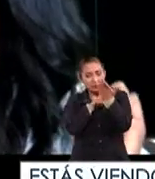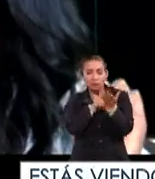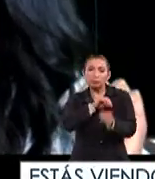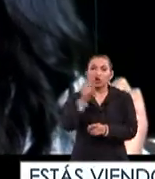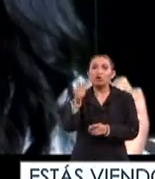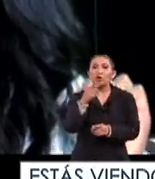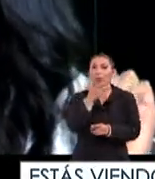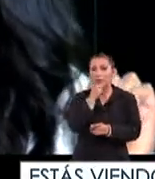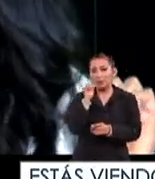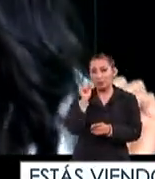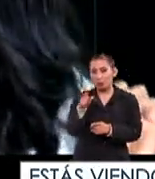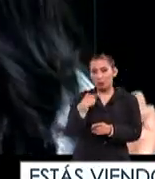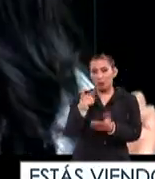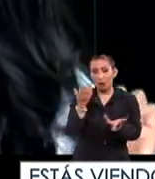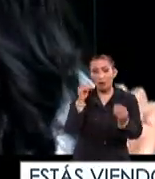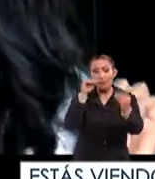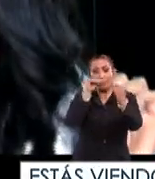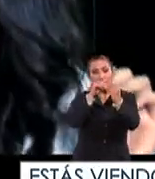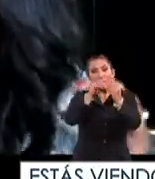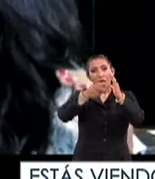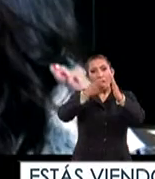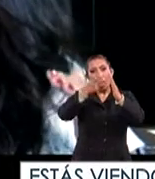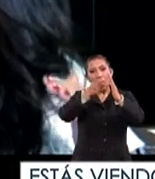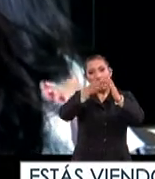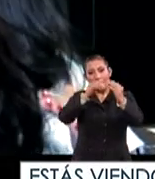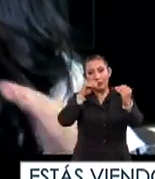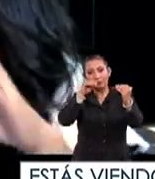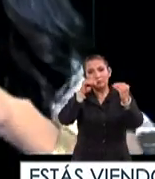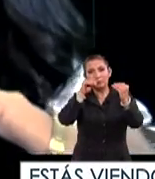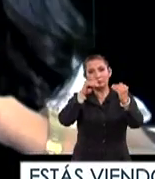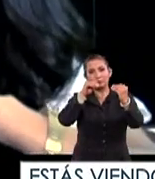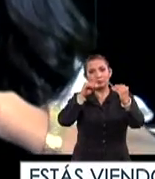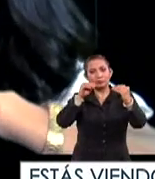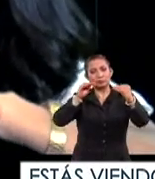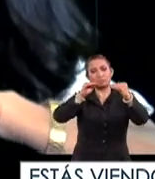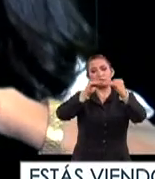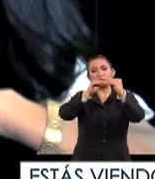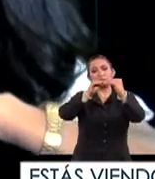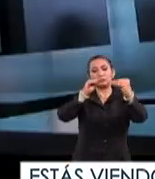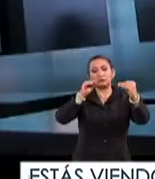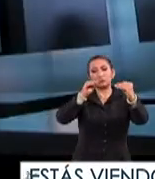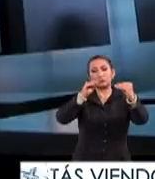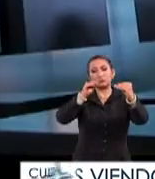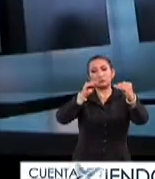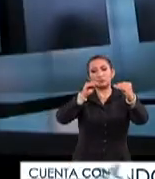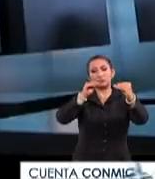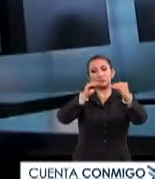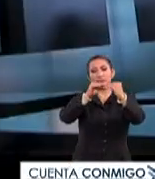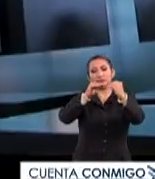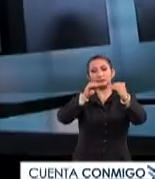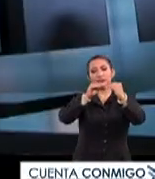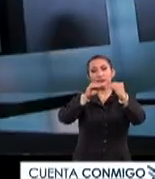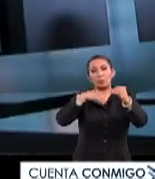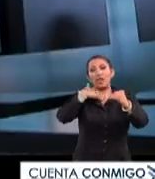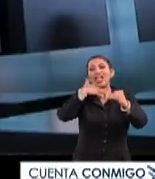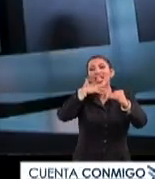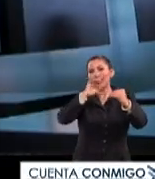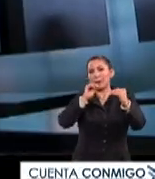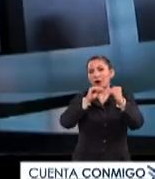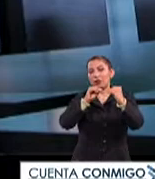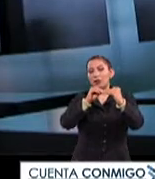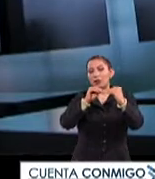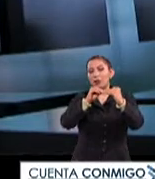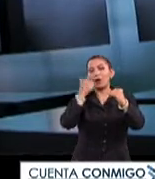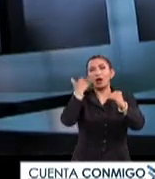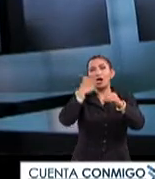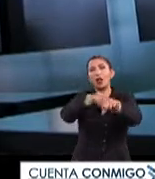lo que hacía era, bueno, en lugar de ser un beso continuo, tocaban los labios y se separaban. Entonces, pues esa trampita, ¿no? Le